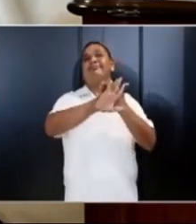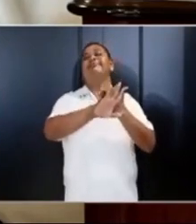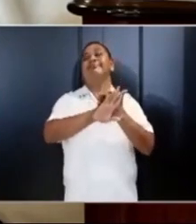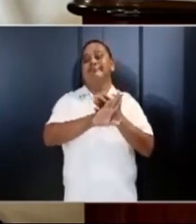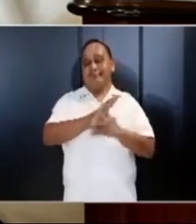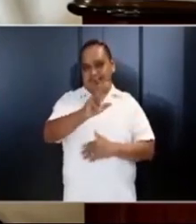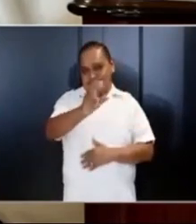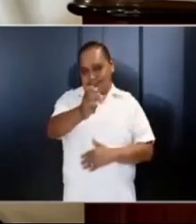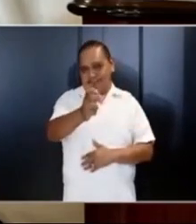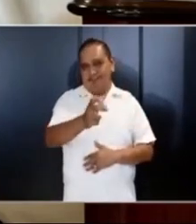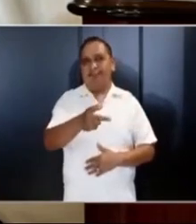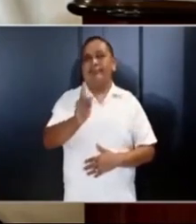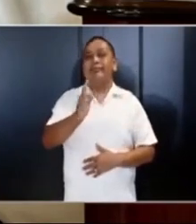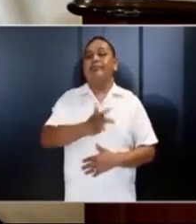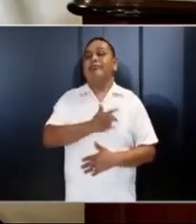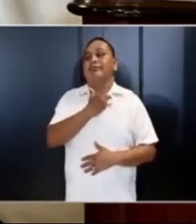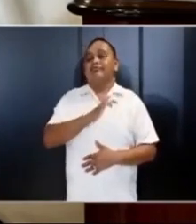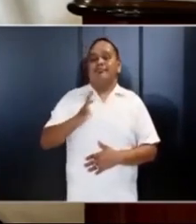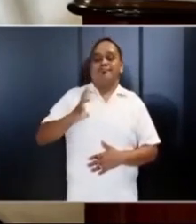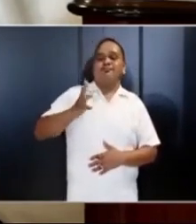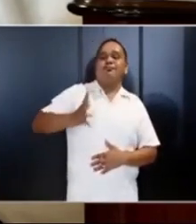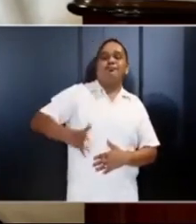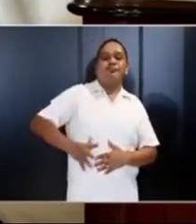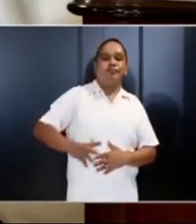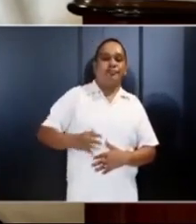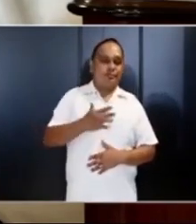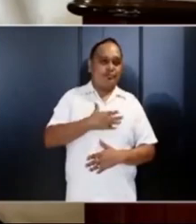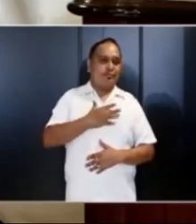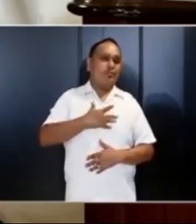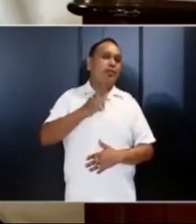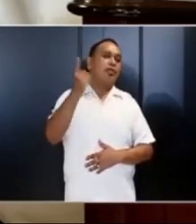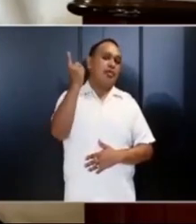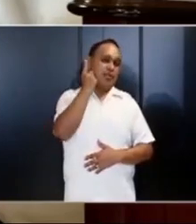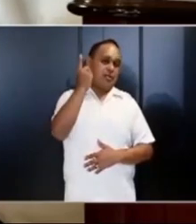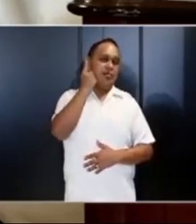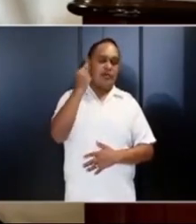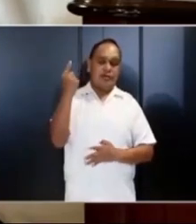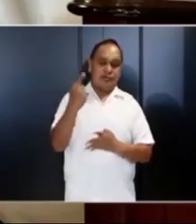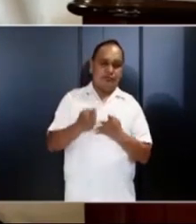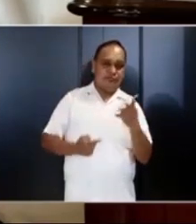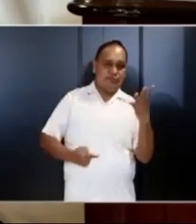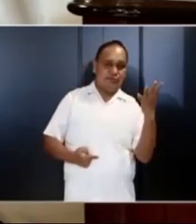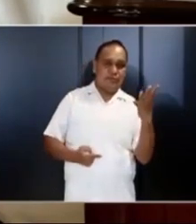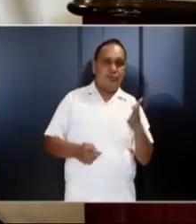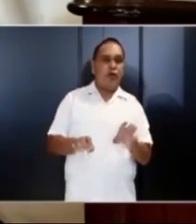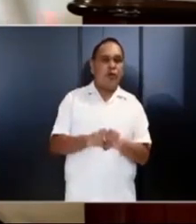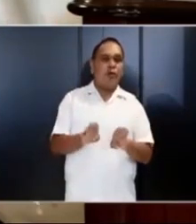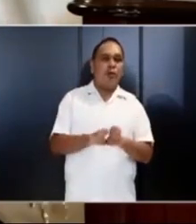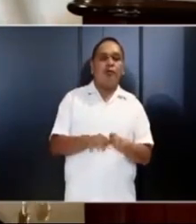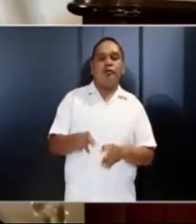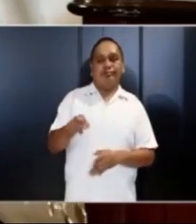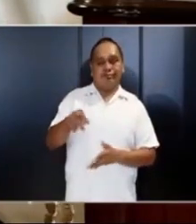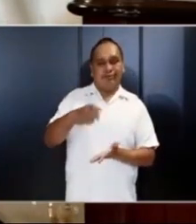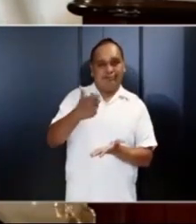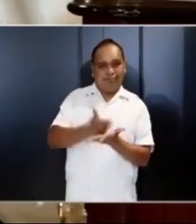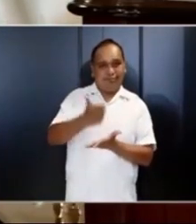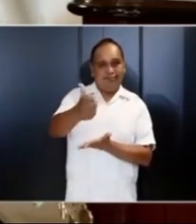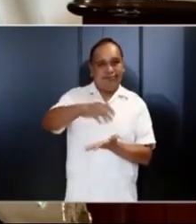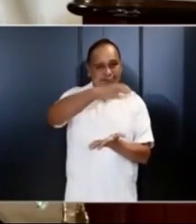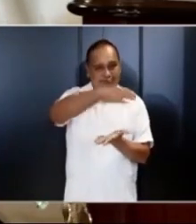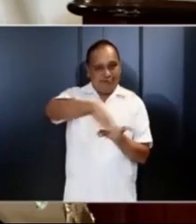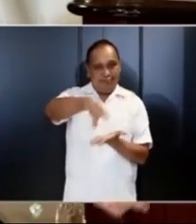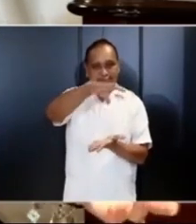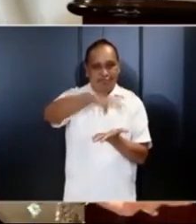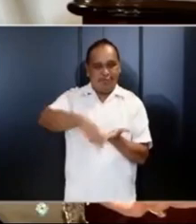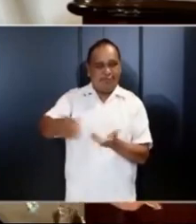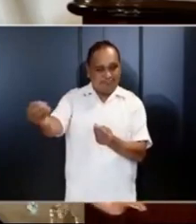por eso entonces aparece muy orgulloso que tiene muchos diputados comprados, les digo, con dinero que pues están en una competencia que